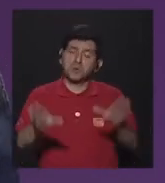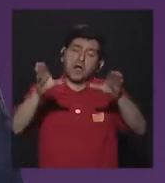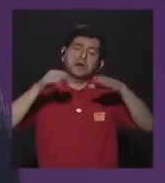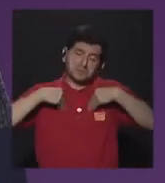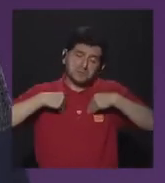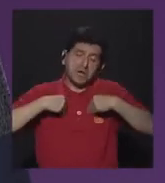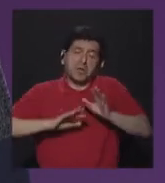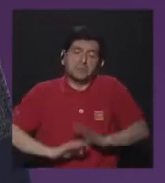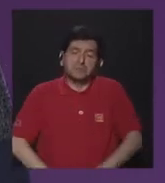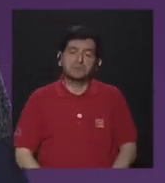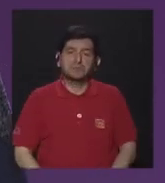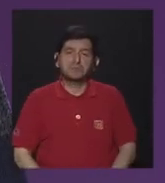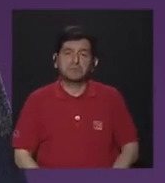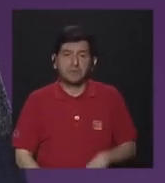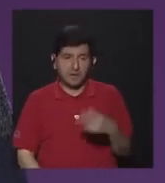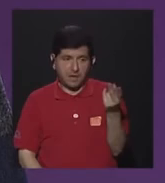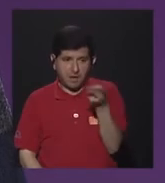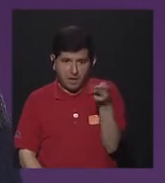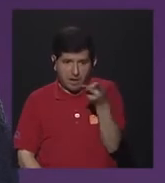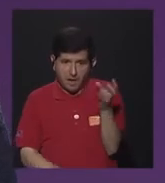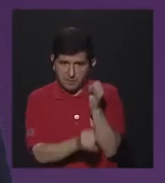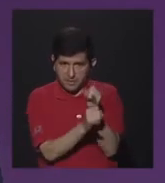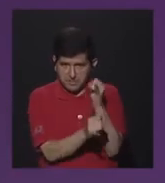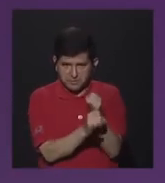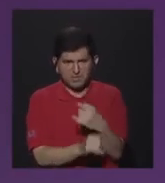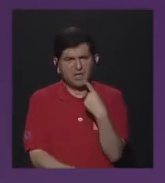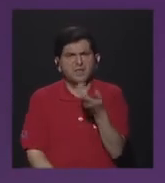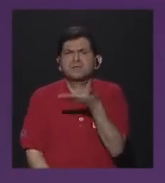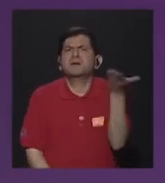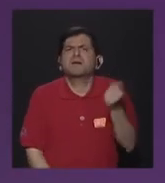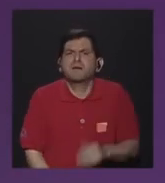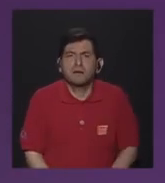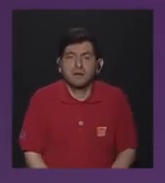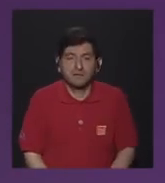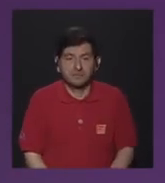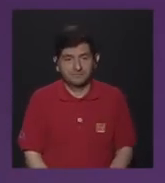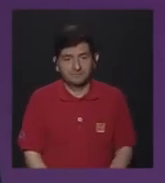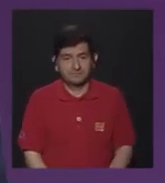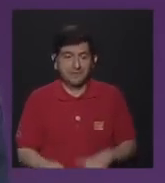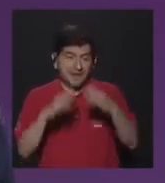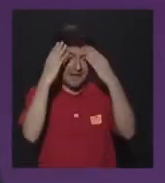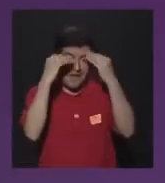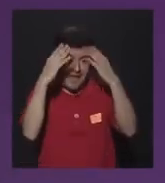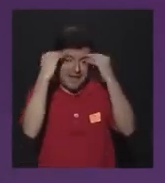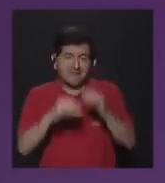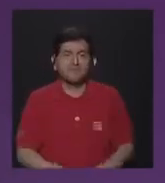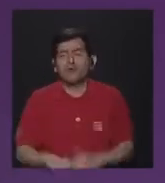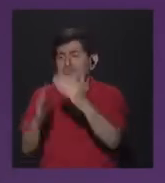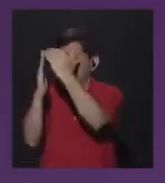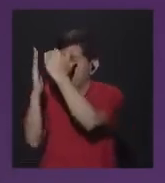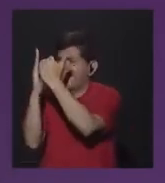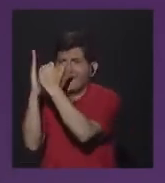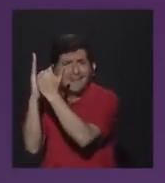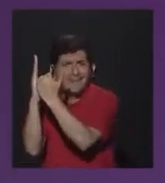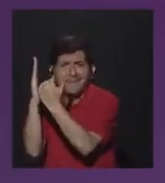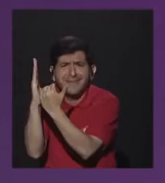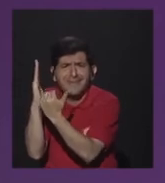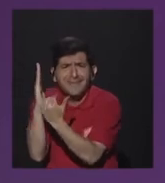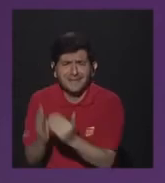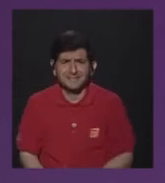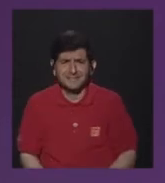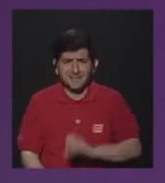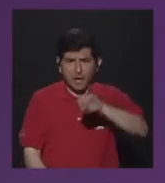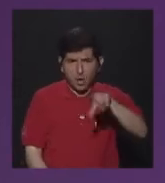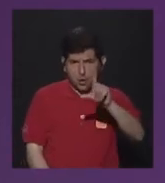conforme de las dos de las dos instancias de decisión sorpresiva bueno informe hace un inventario y porque hoy